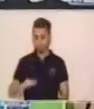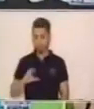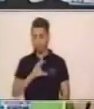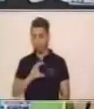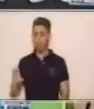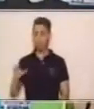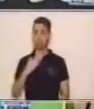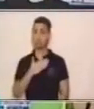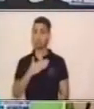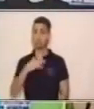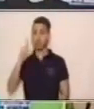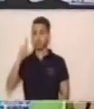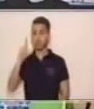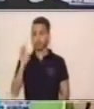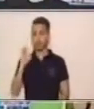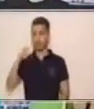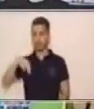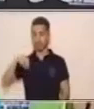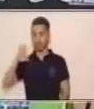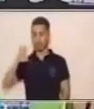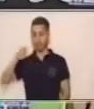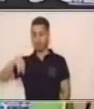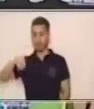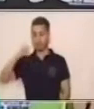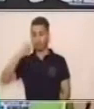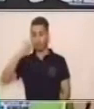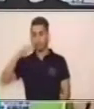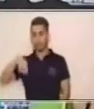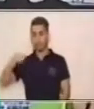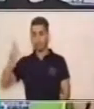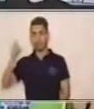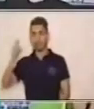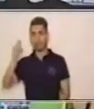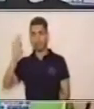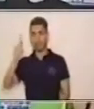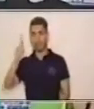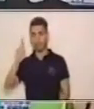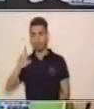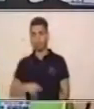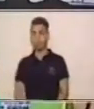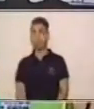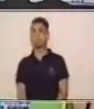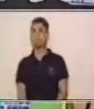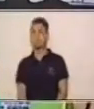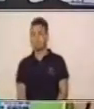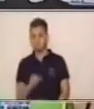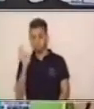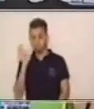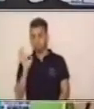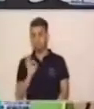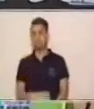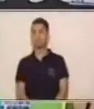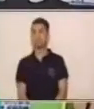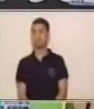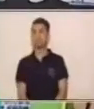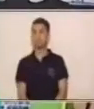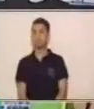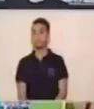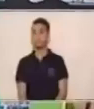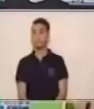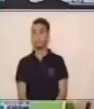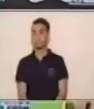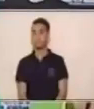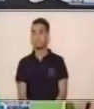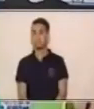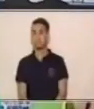abajo, ¿cómo se llama el número de abajo? Se llama denominador. Excelente, ya repasamos lo que